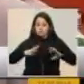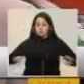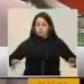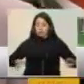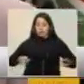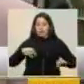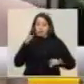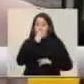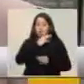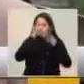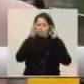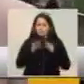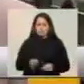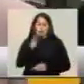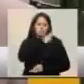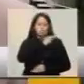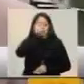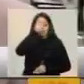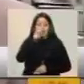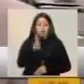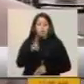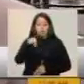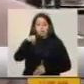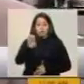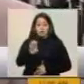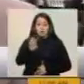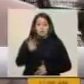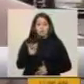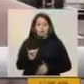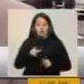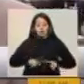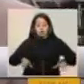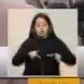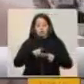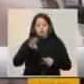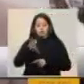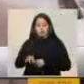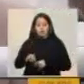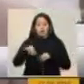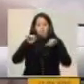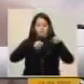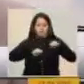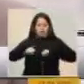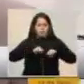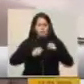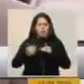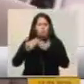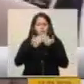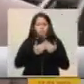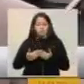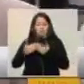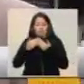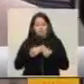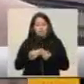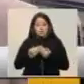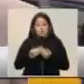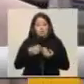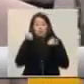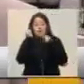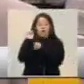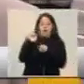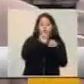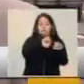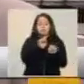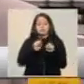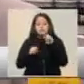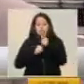existe versión oficial por parte de las autoridades de la UNEFA en esta zona del país. Por su parte, el movimiento estudiantil en Táchira rechaza la